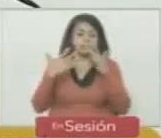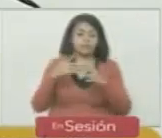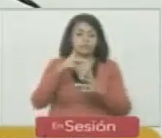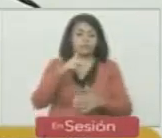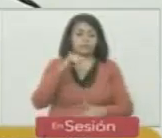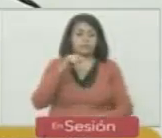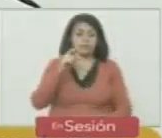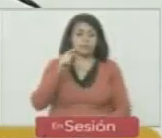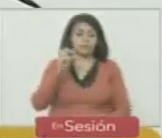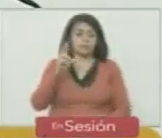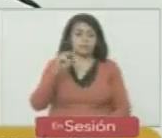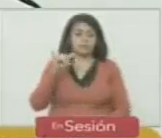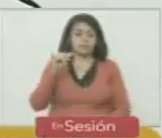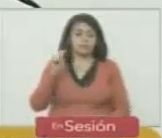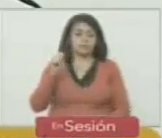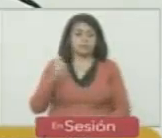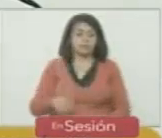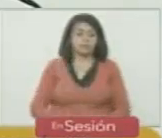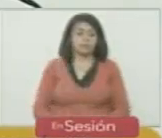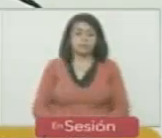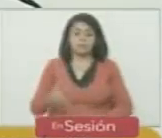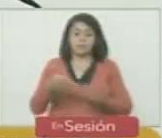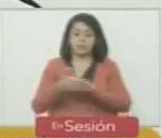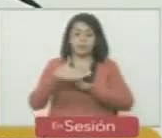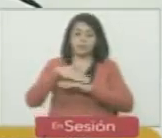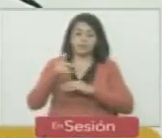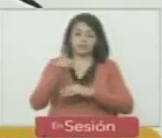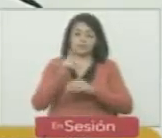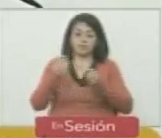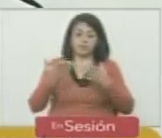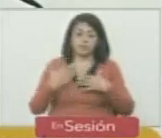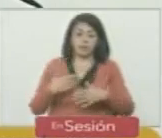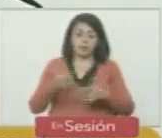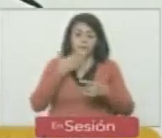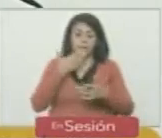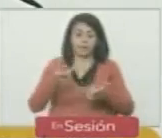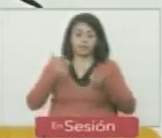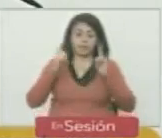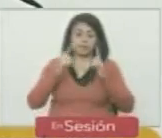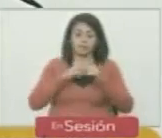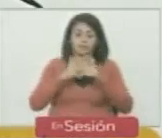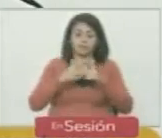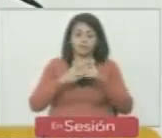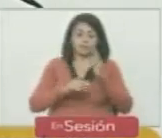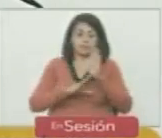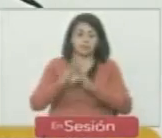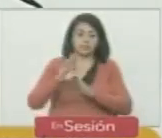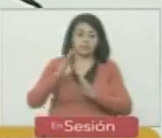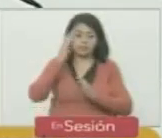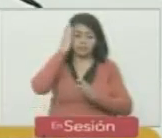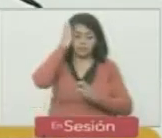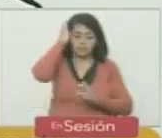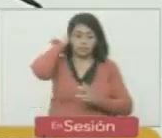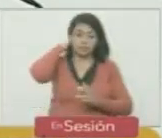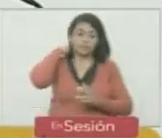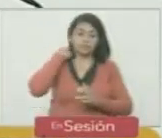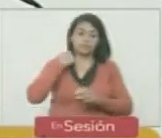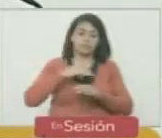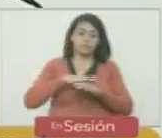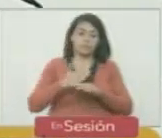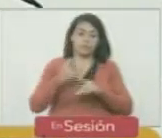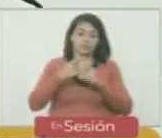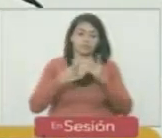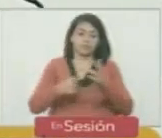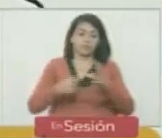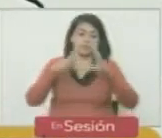Pistarini de Ezeiza, el cual no recibe autorización para descender, motivado a las